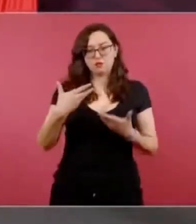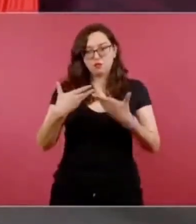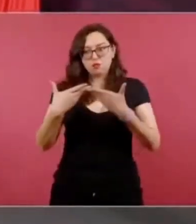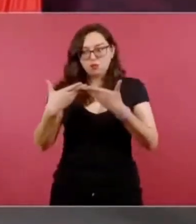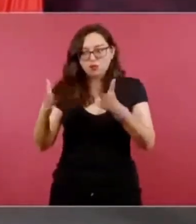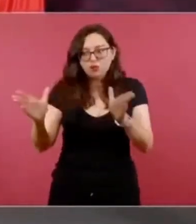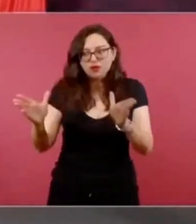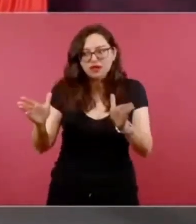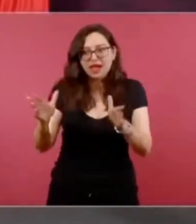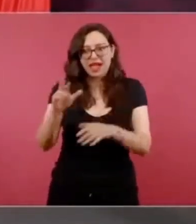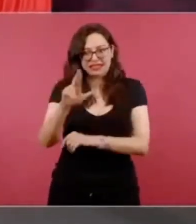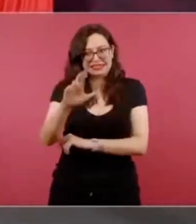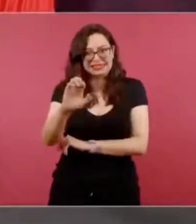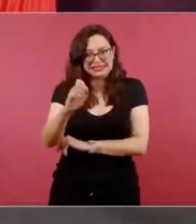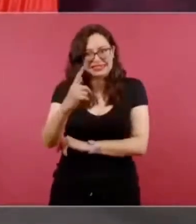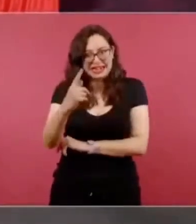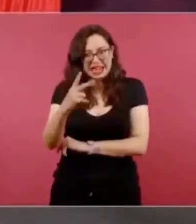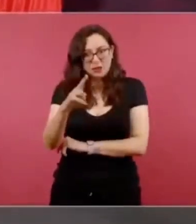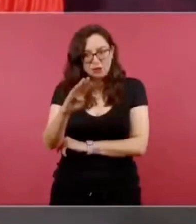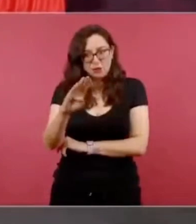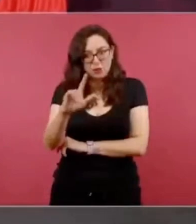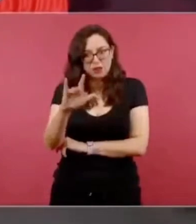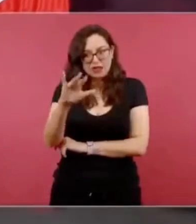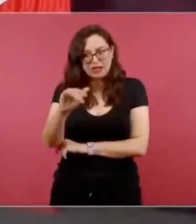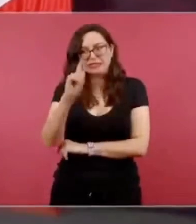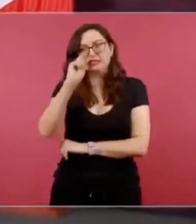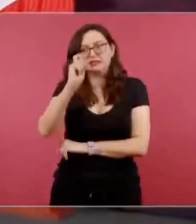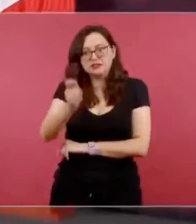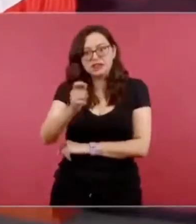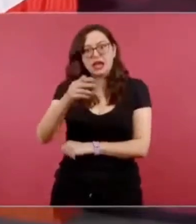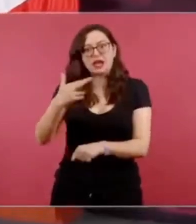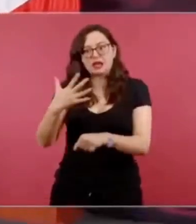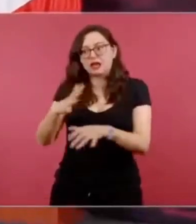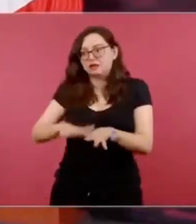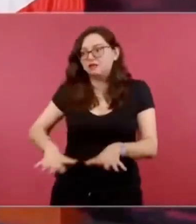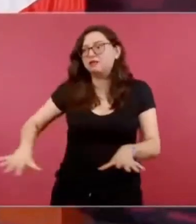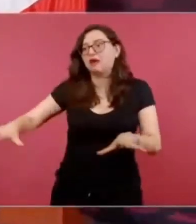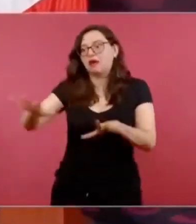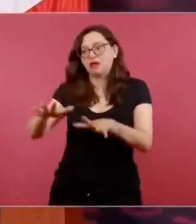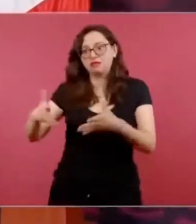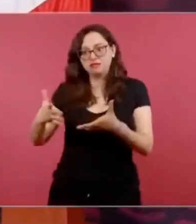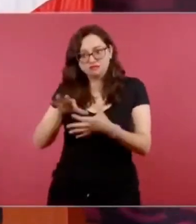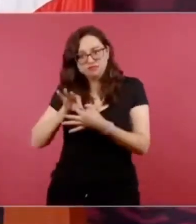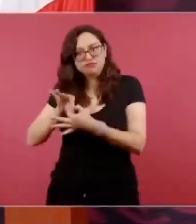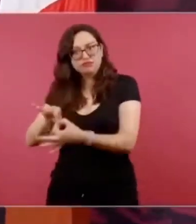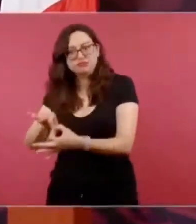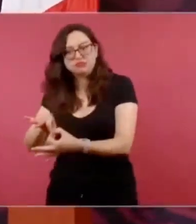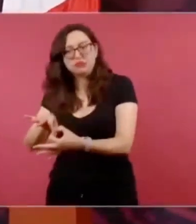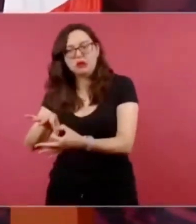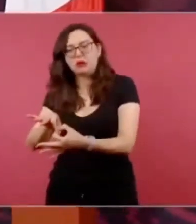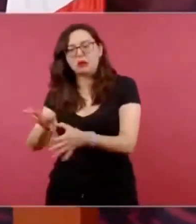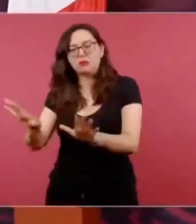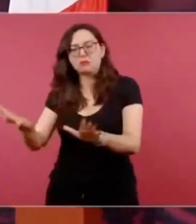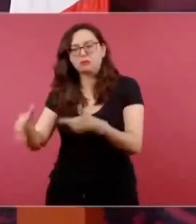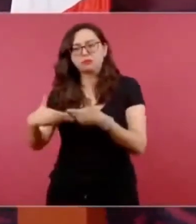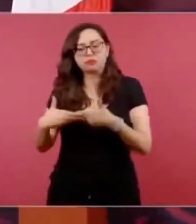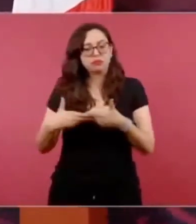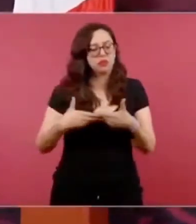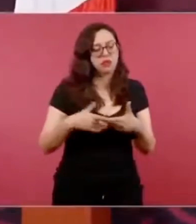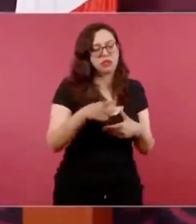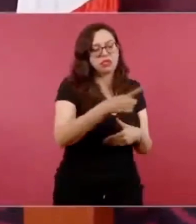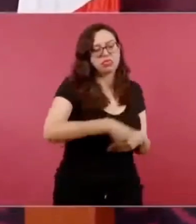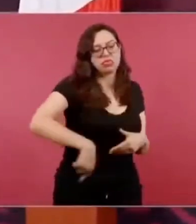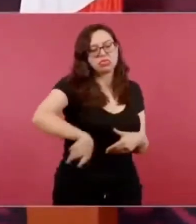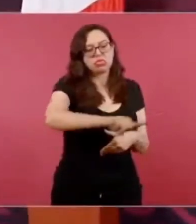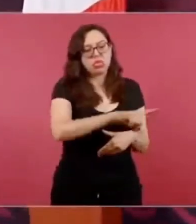en un comité al servicio de una minoría rapaz que se dedicó a saquear a